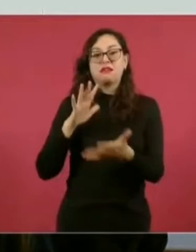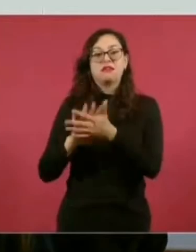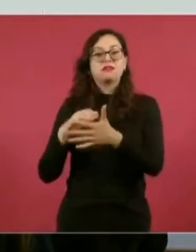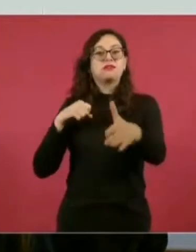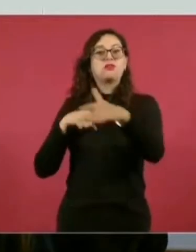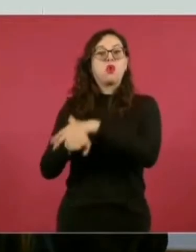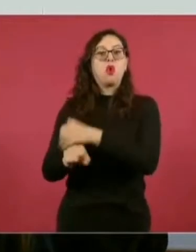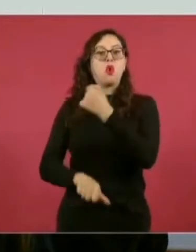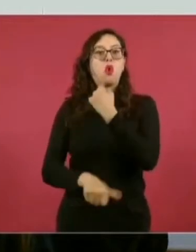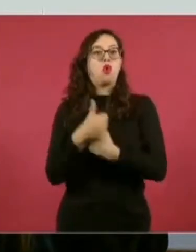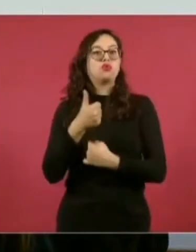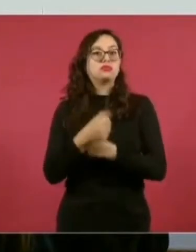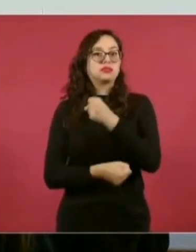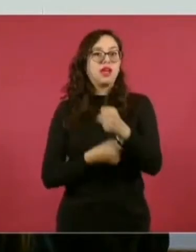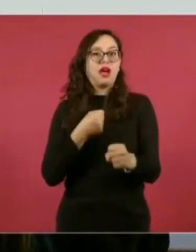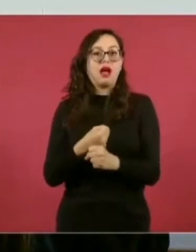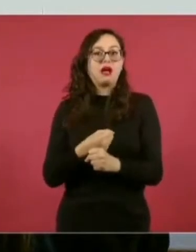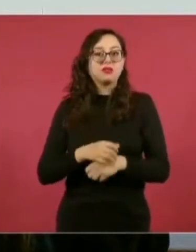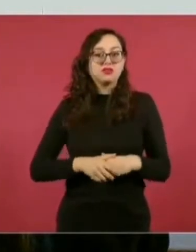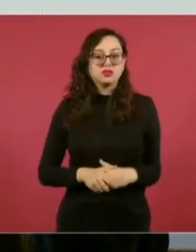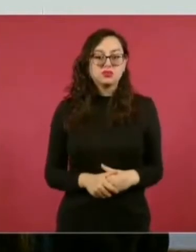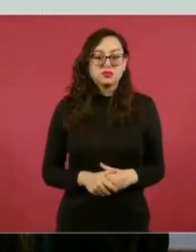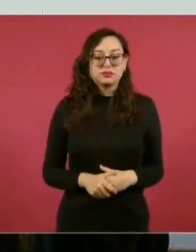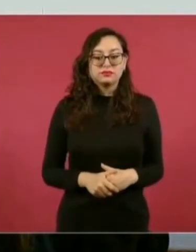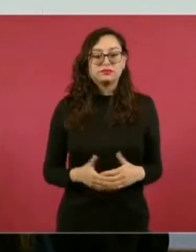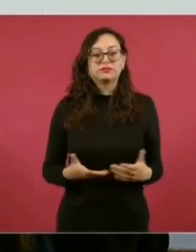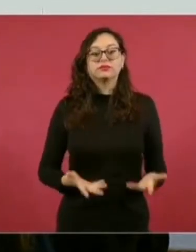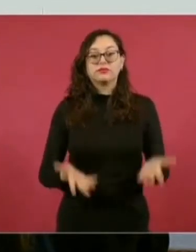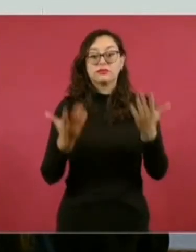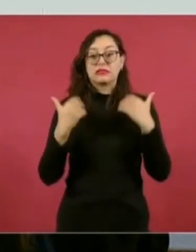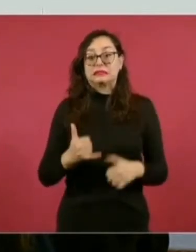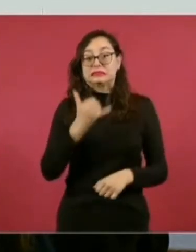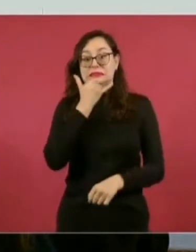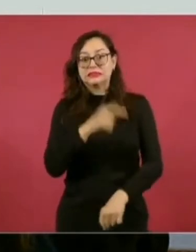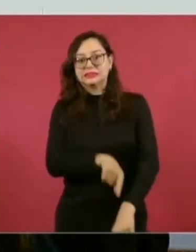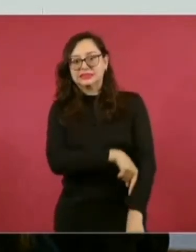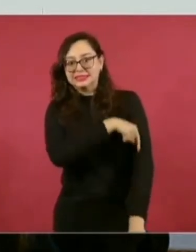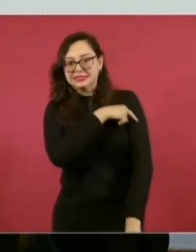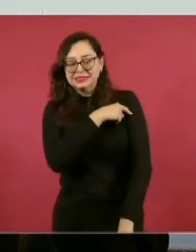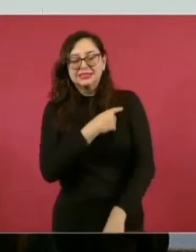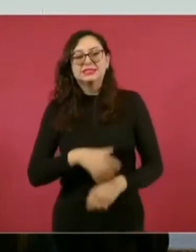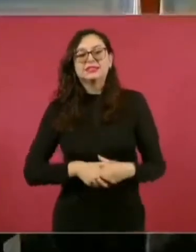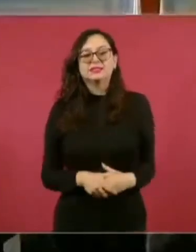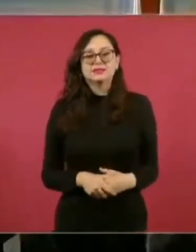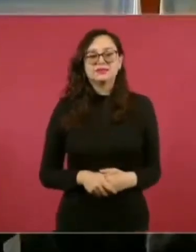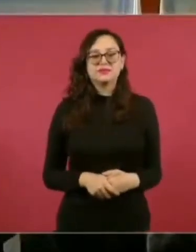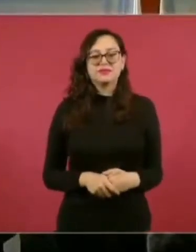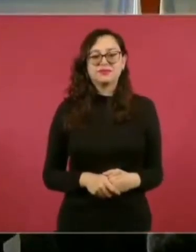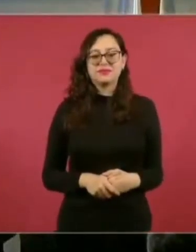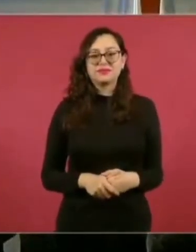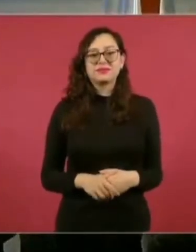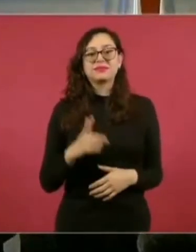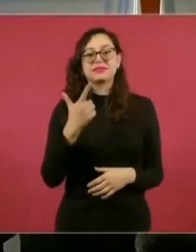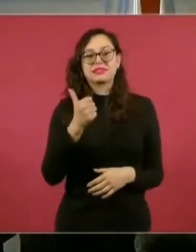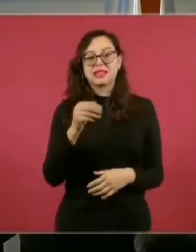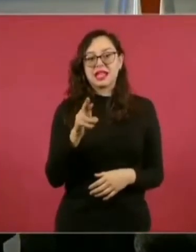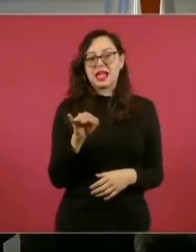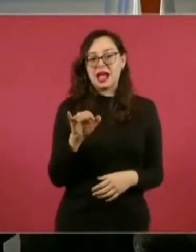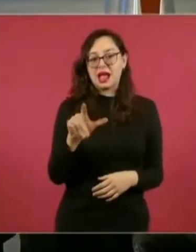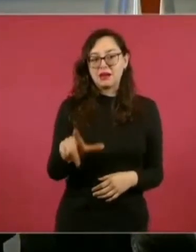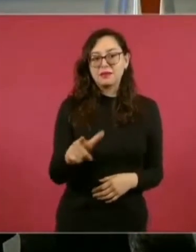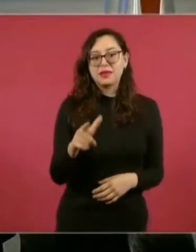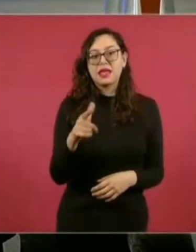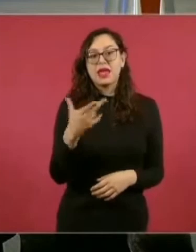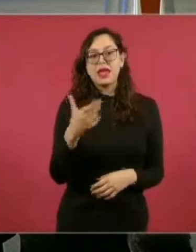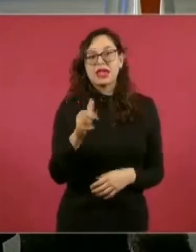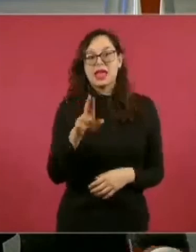meses privados de su libertad. Adelante, ya me tardé. Luego está el caso de Gabriel Hernández Gámez,